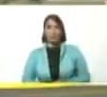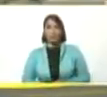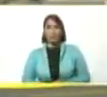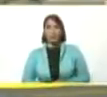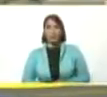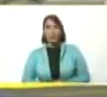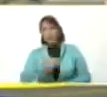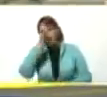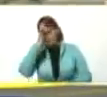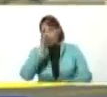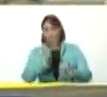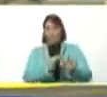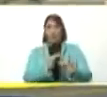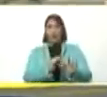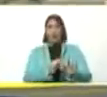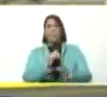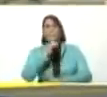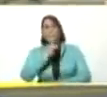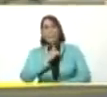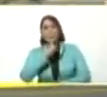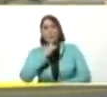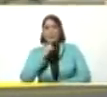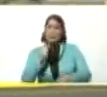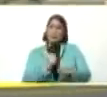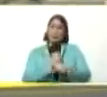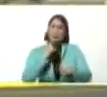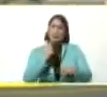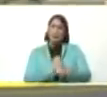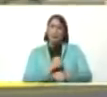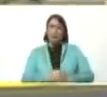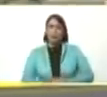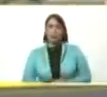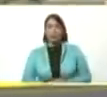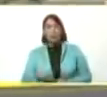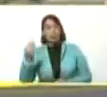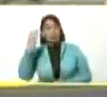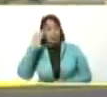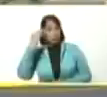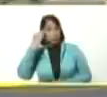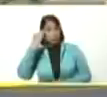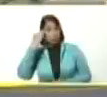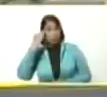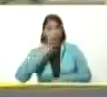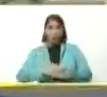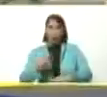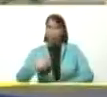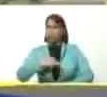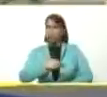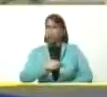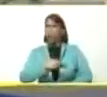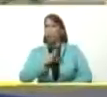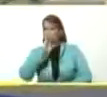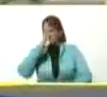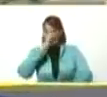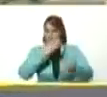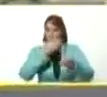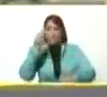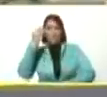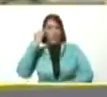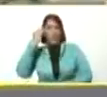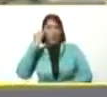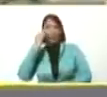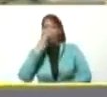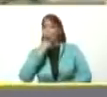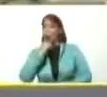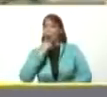inshallah, con fe, con paciencia, con trabajo, con mente, compadre, porque le aplicamos una mente. Esto no